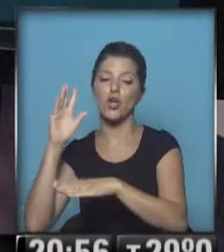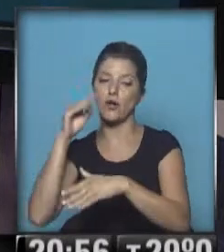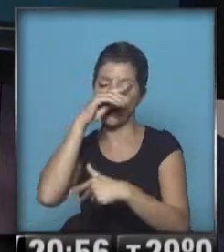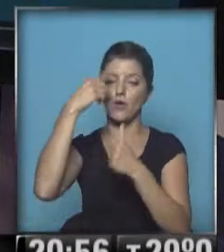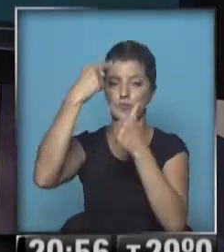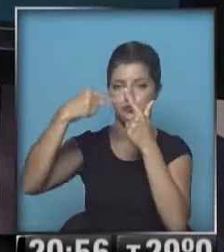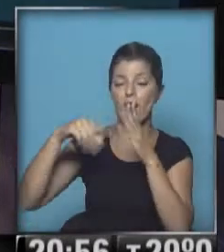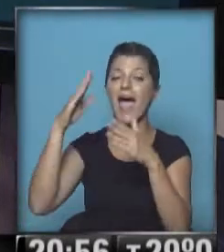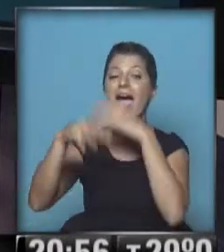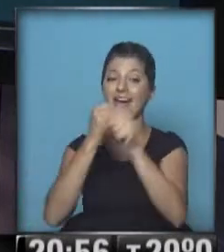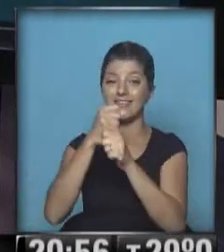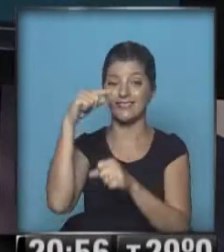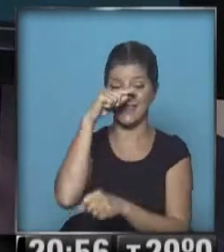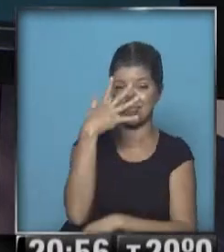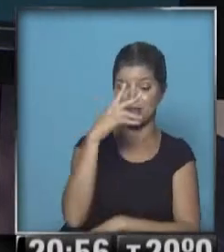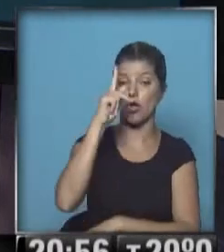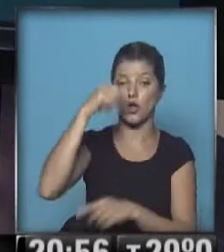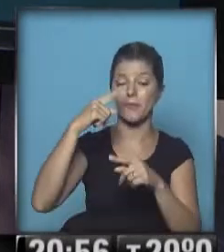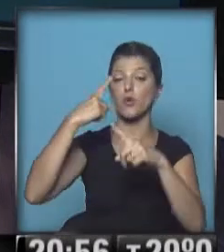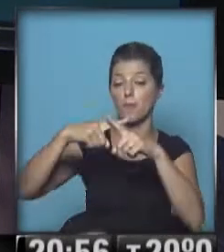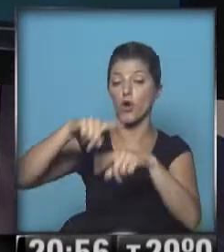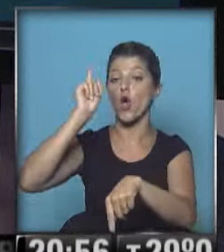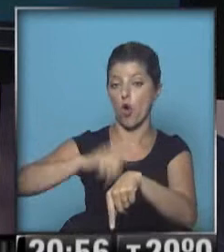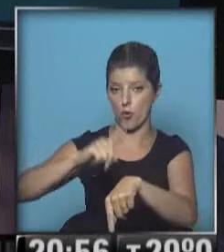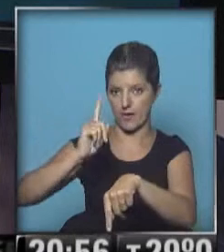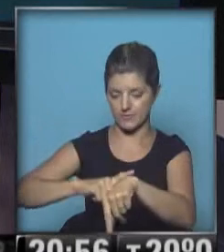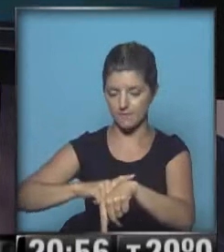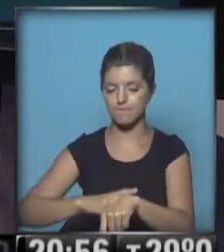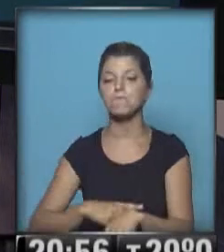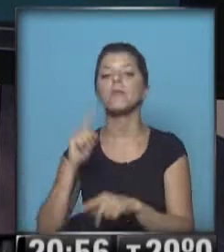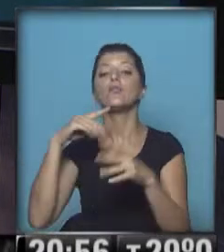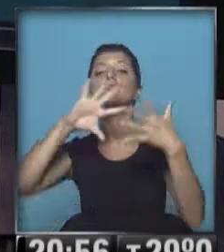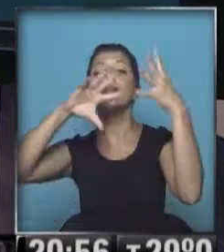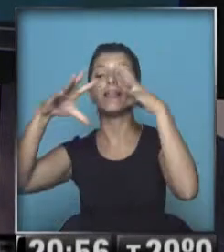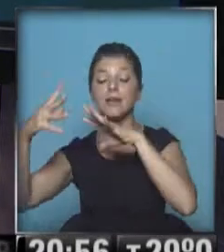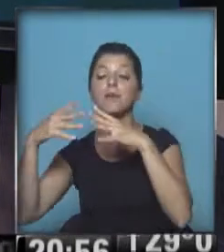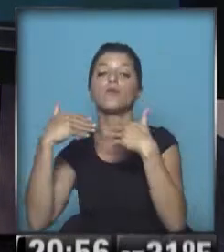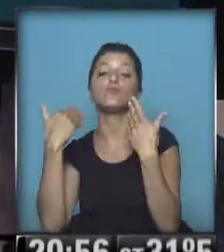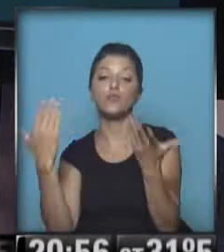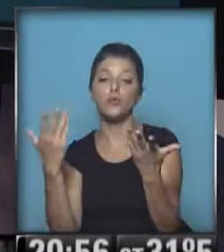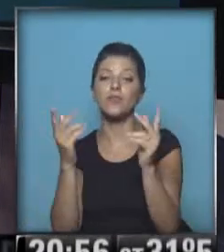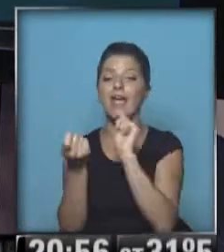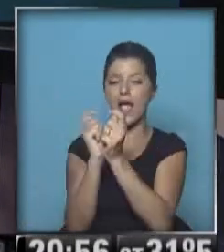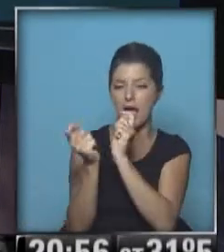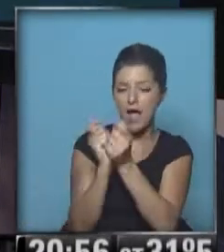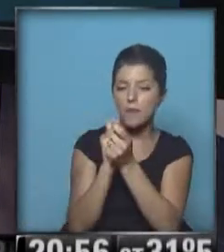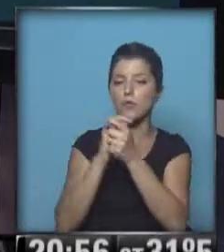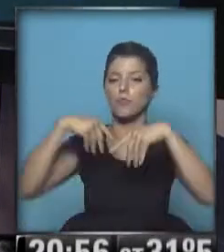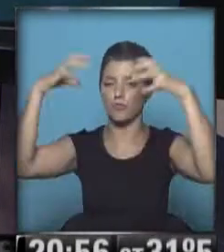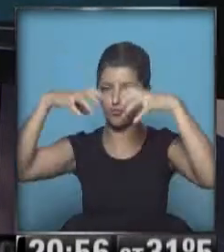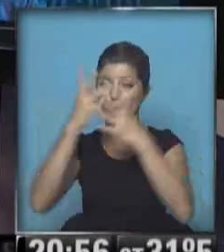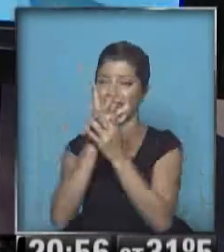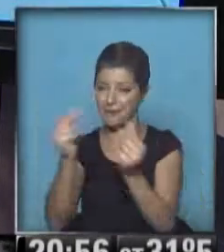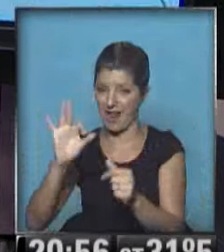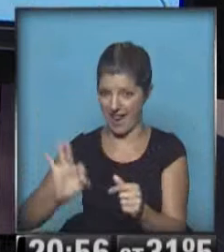de hasta 75 km/h, además, con ráfagas bastante fuertes. Las condiciones meteorológicas serán entonces de tiempo inestable para despedir el